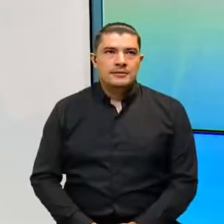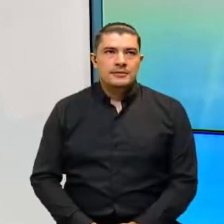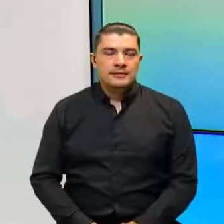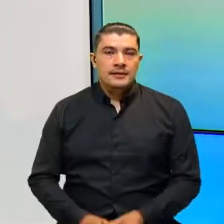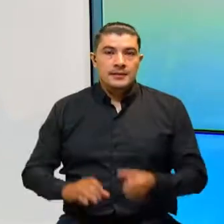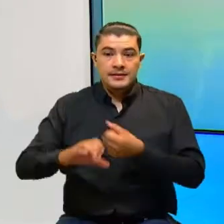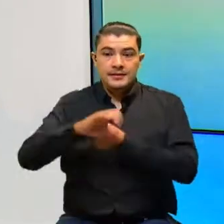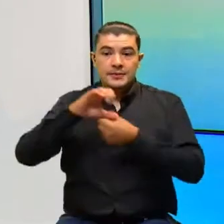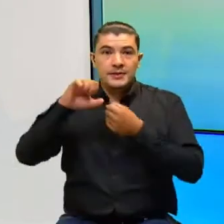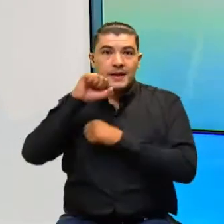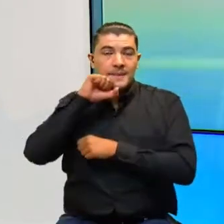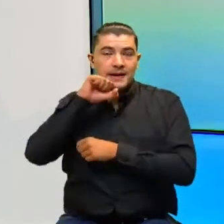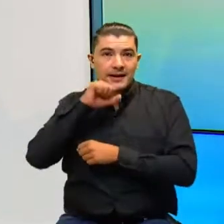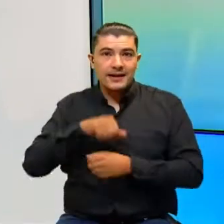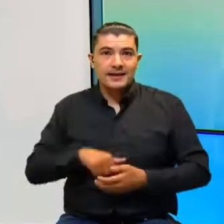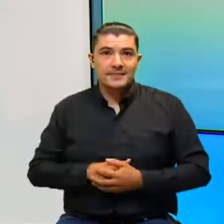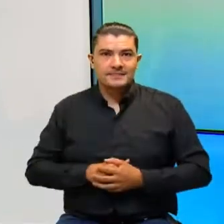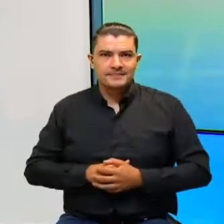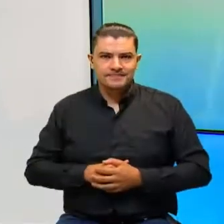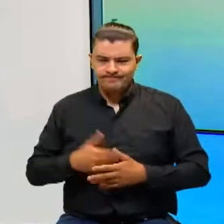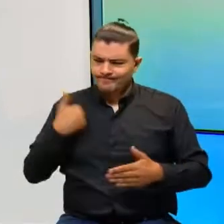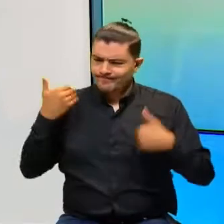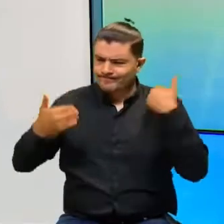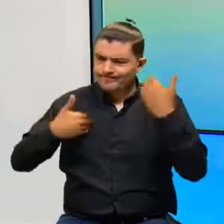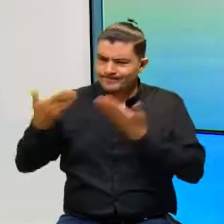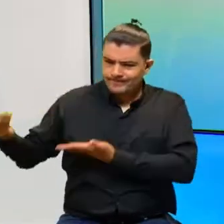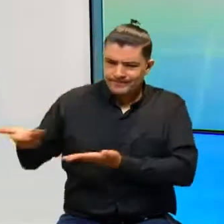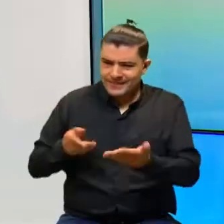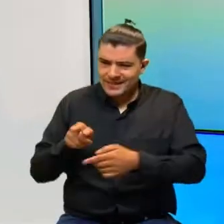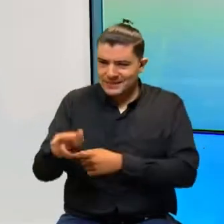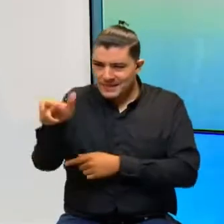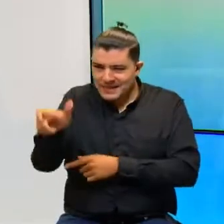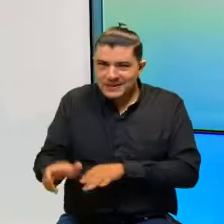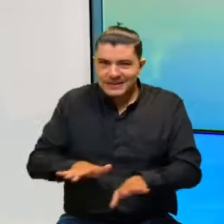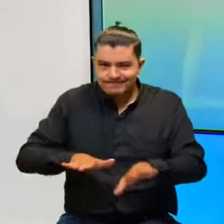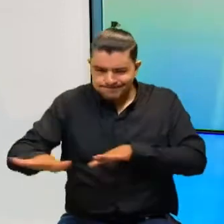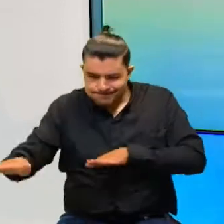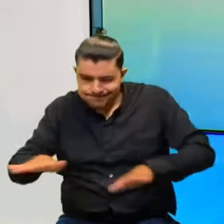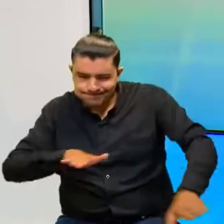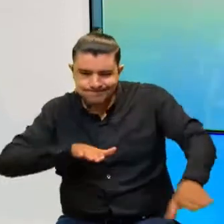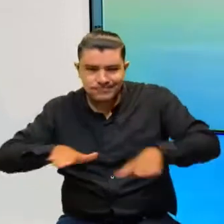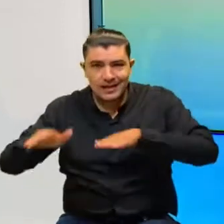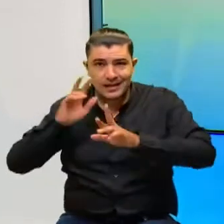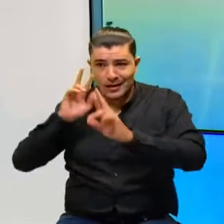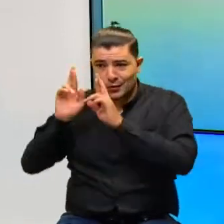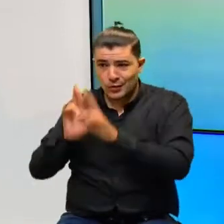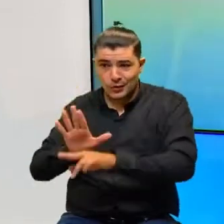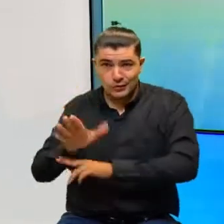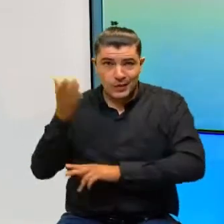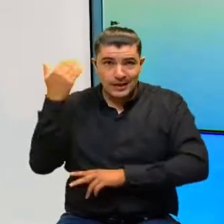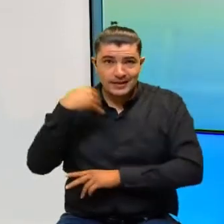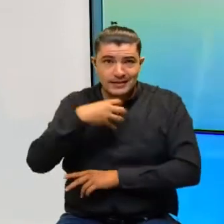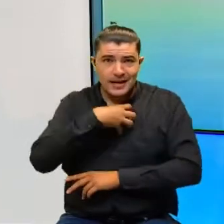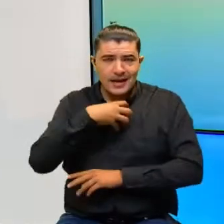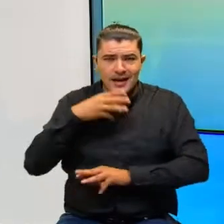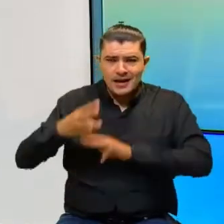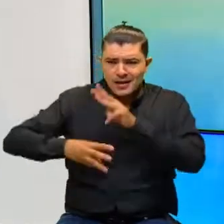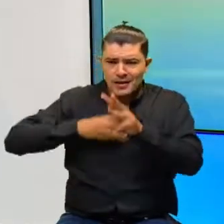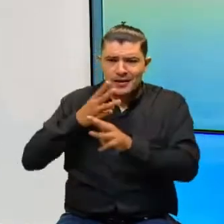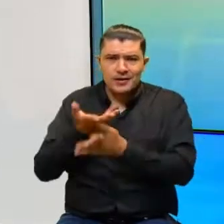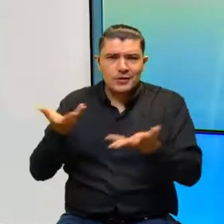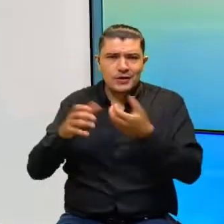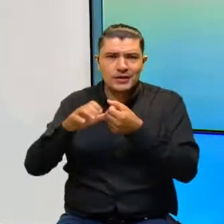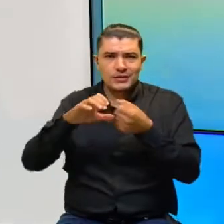Y en Barranca Bermeja le dieron una calurosa bienvenida a Elimelech Ospina, el patinador que se destacó en el pasado campeonato mundial cumplido en